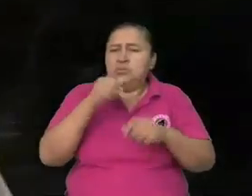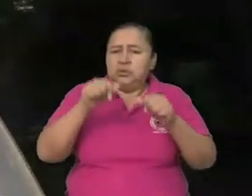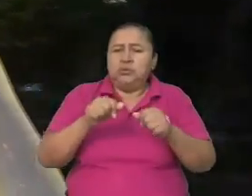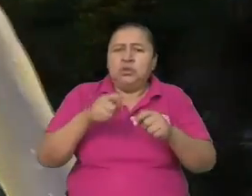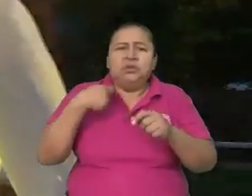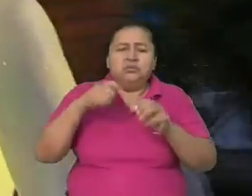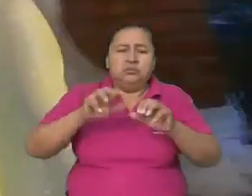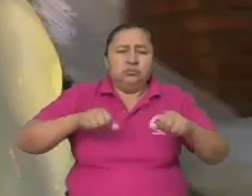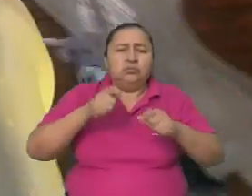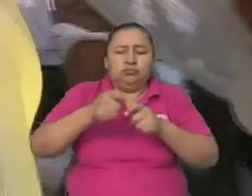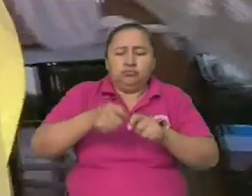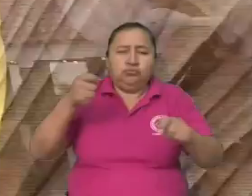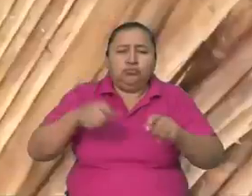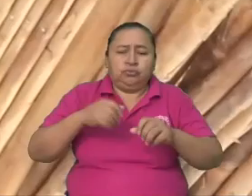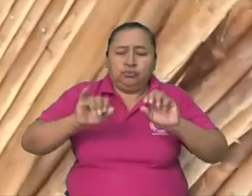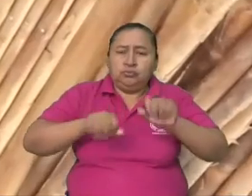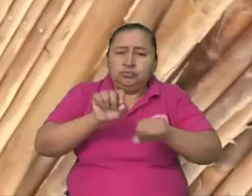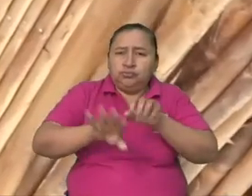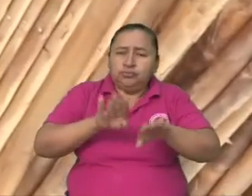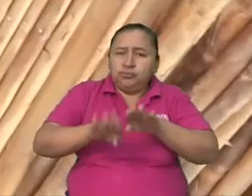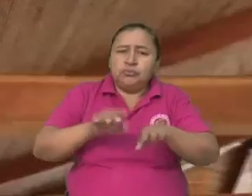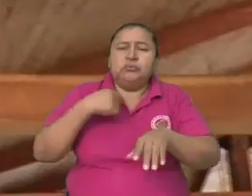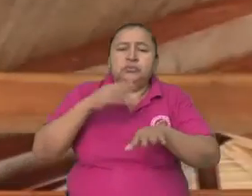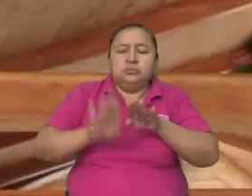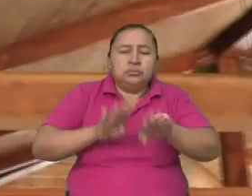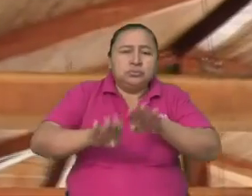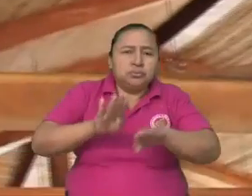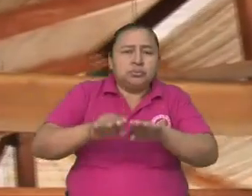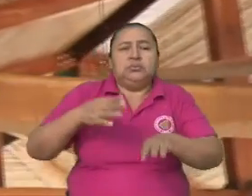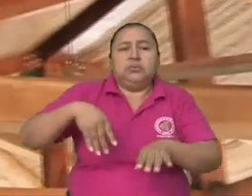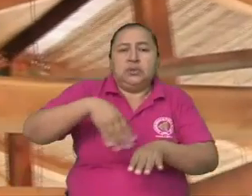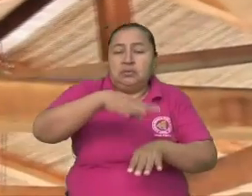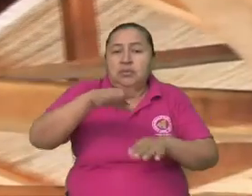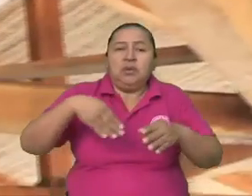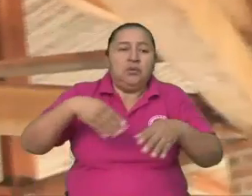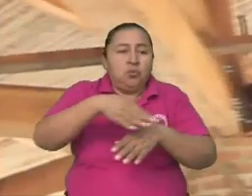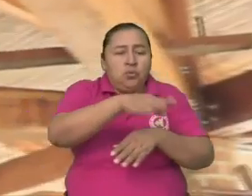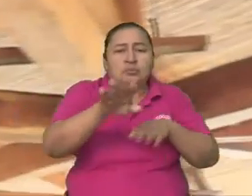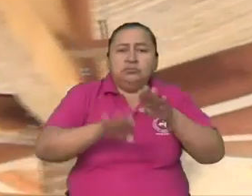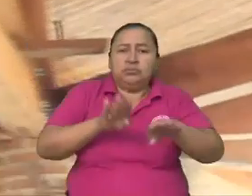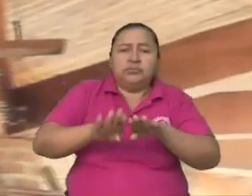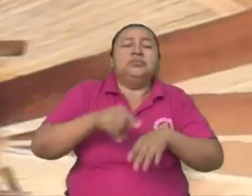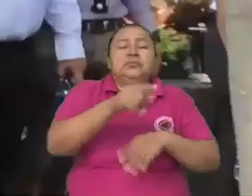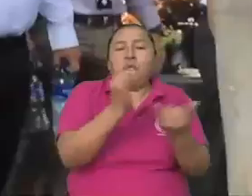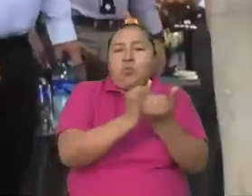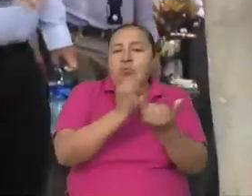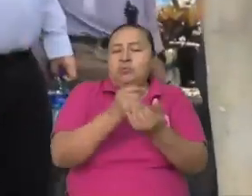motorcito. En la medida que vos vas pedaleando, avanza la velocidad. Entonces, bien